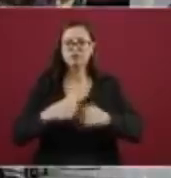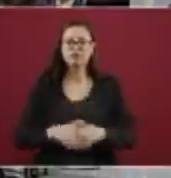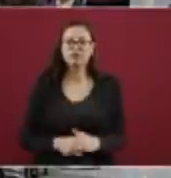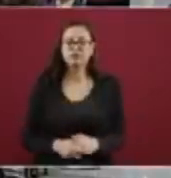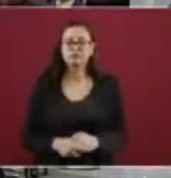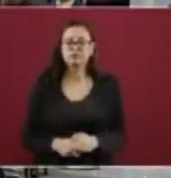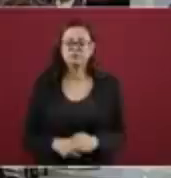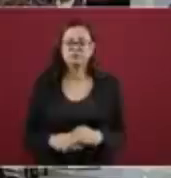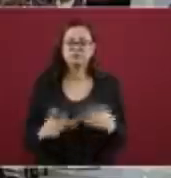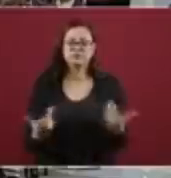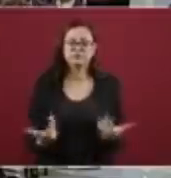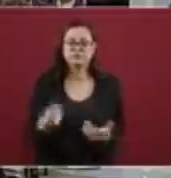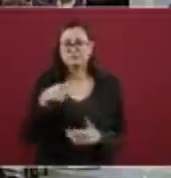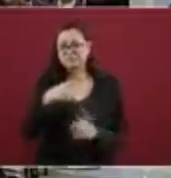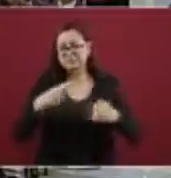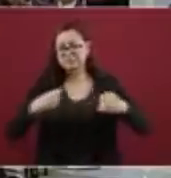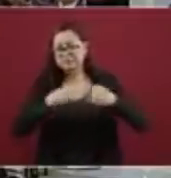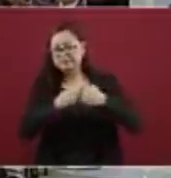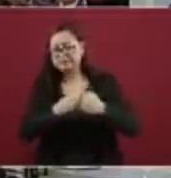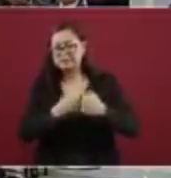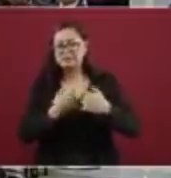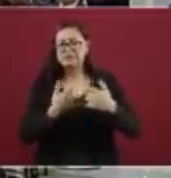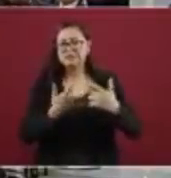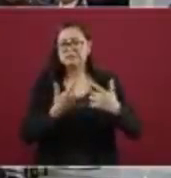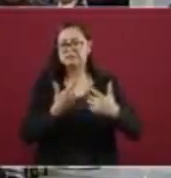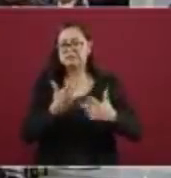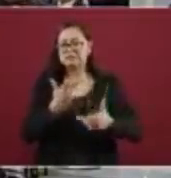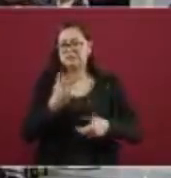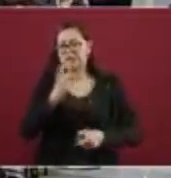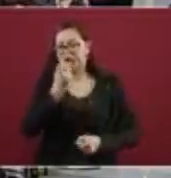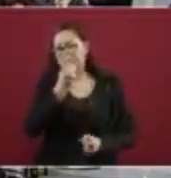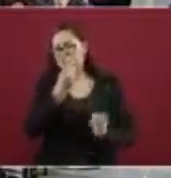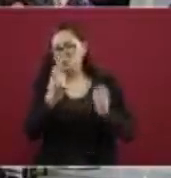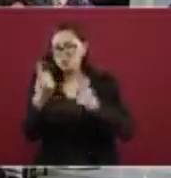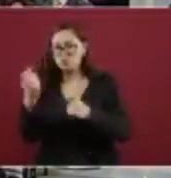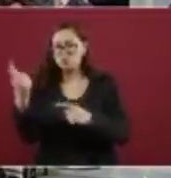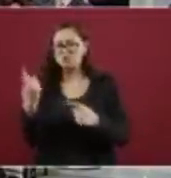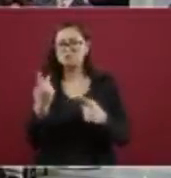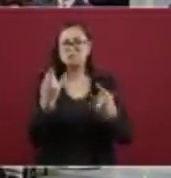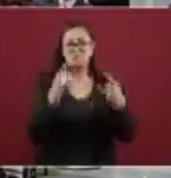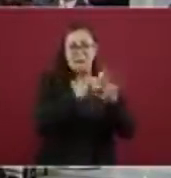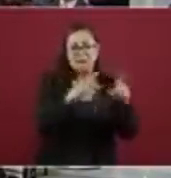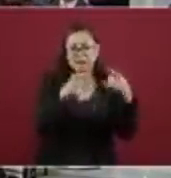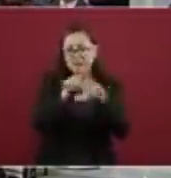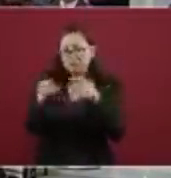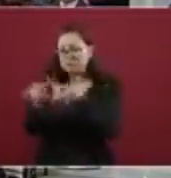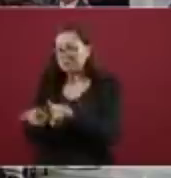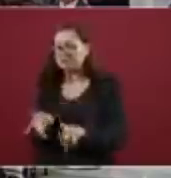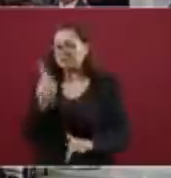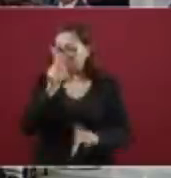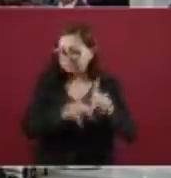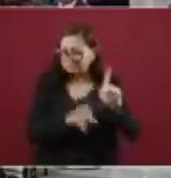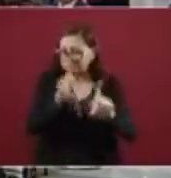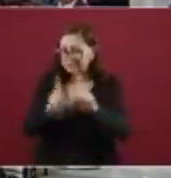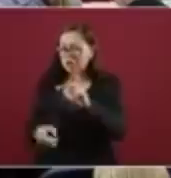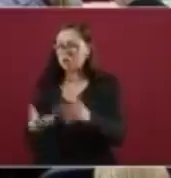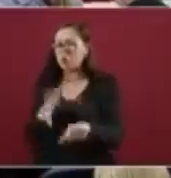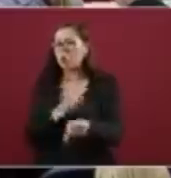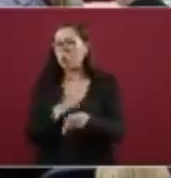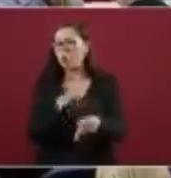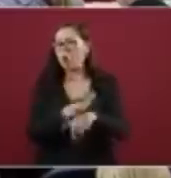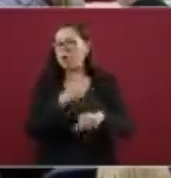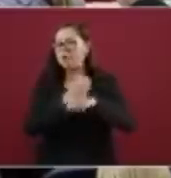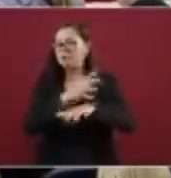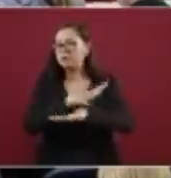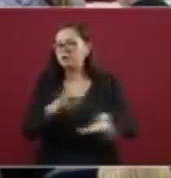esta lentitud en los cruces, entendemos que hay algunos cierres parciales en algunas garitas. Si usted tiene informes de qué impacto económico